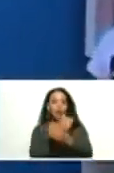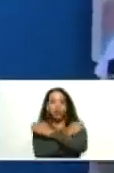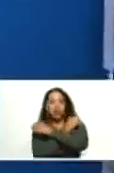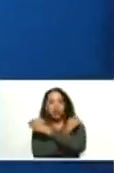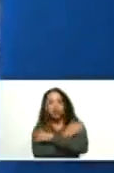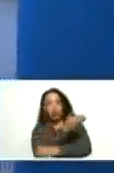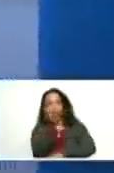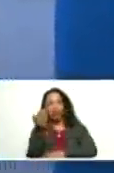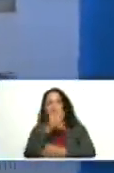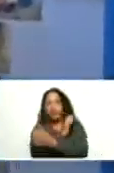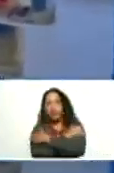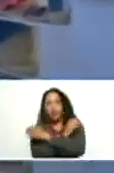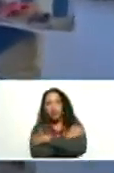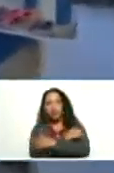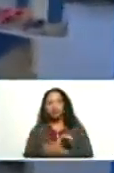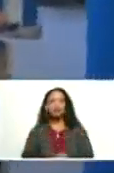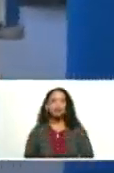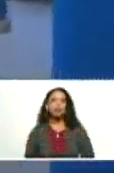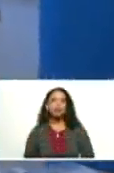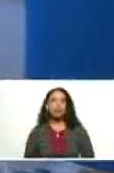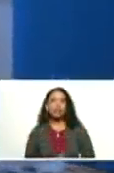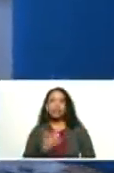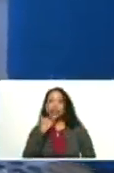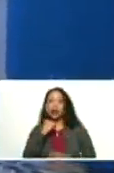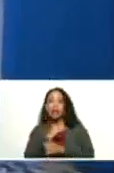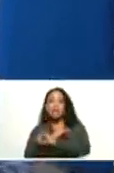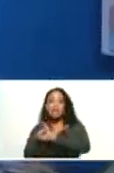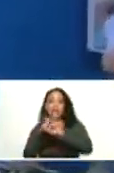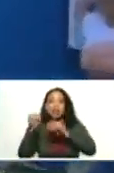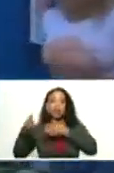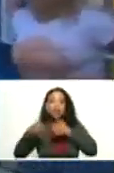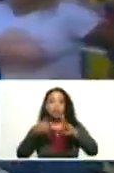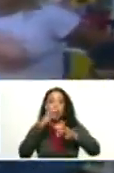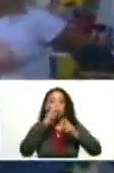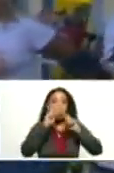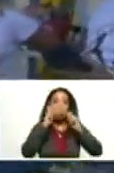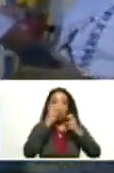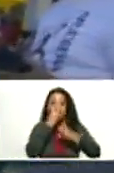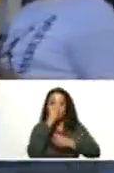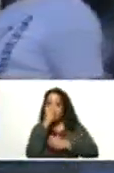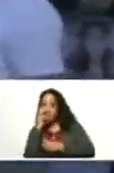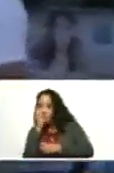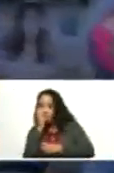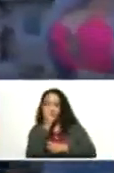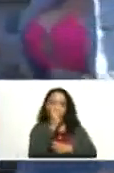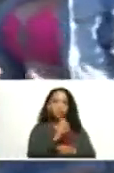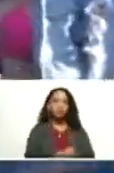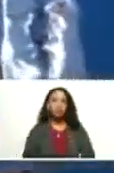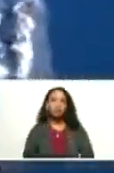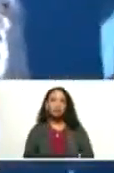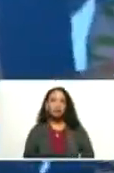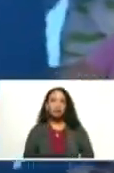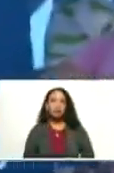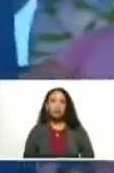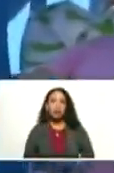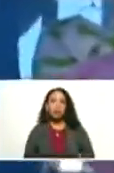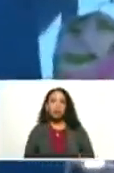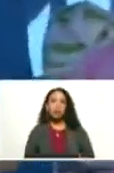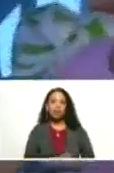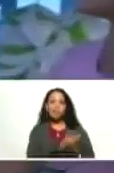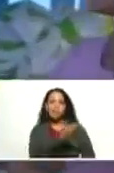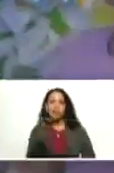Gracias. La felicito. Bueno, y ya vamos terminando aquí este recorrido de la cinta costera de La Guaira. ¿Cómo están